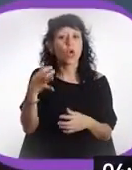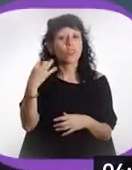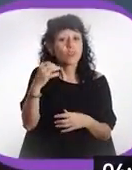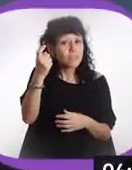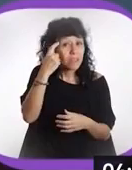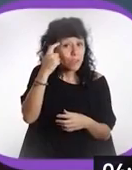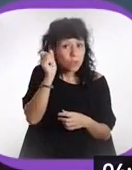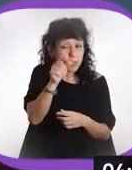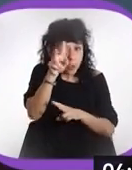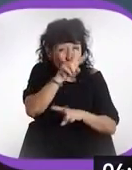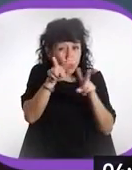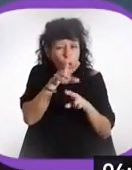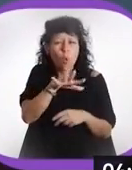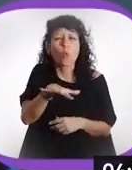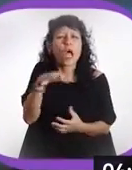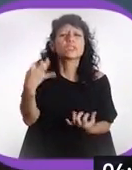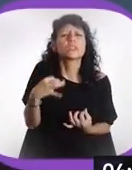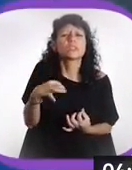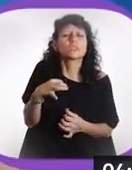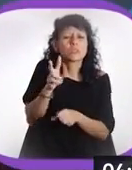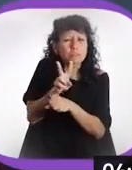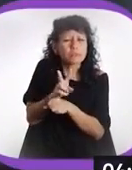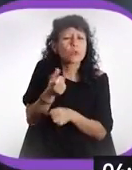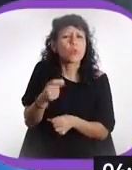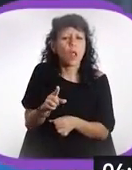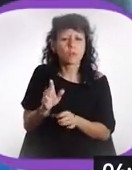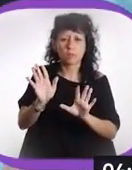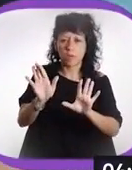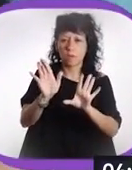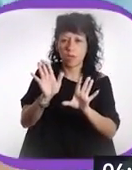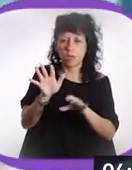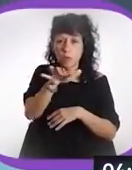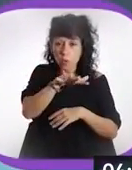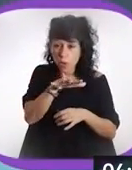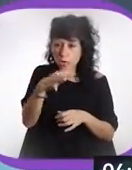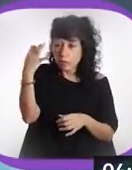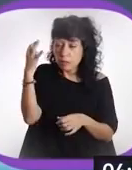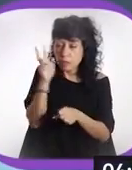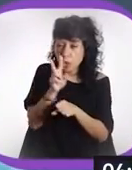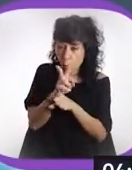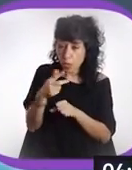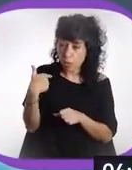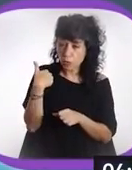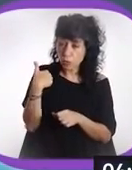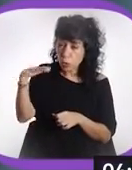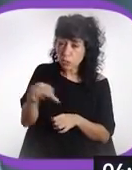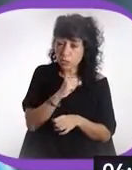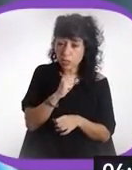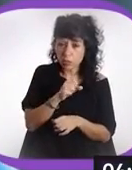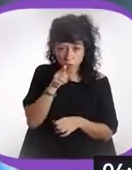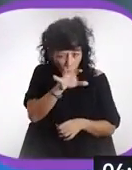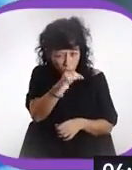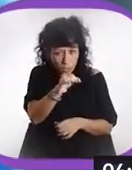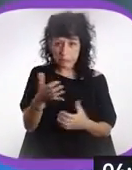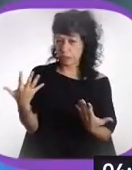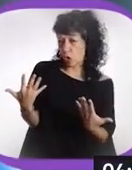Oye, oye, oye. No van a borrar mi mente. Si quieren ir a la zona segura, yo los llevaré. ¿Tú sabes las coordenadas? ¡Claro